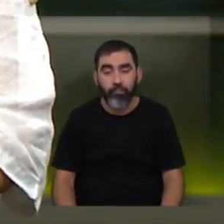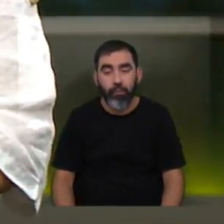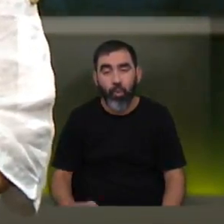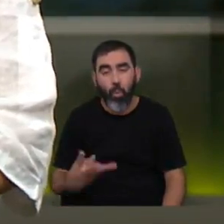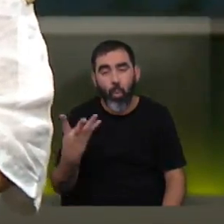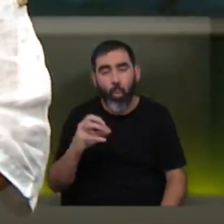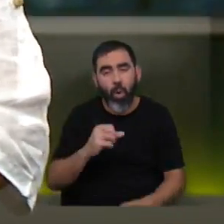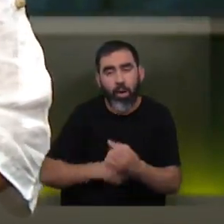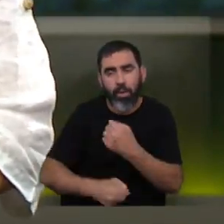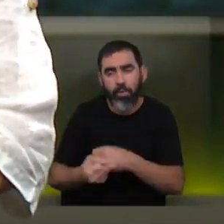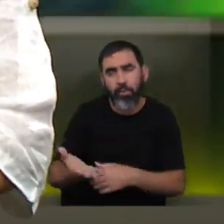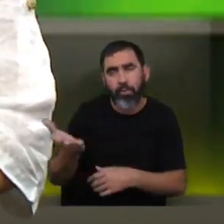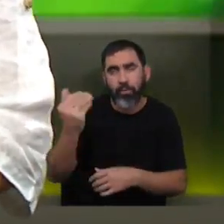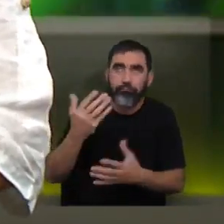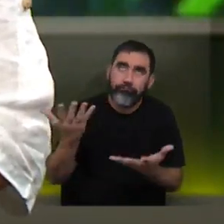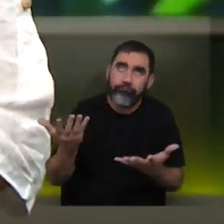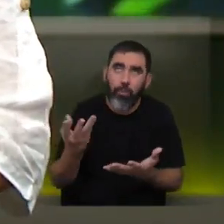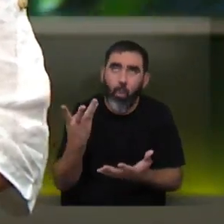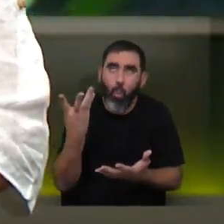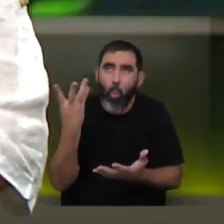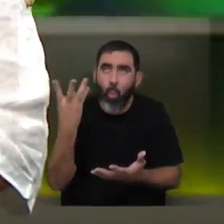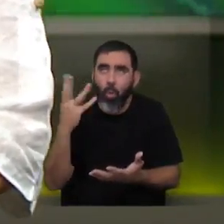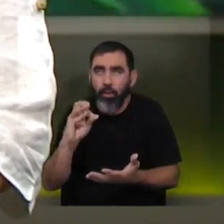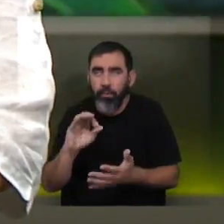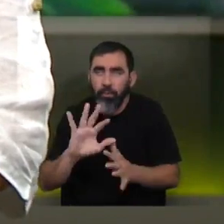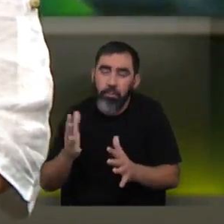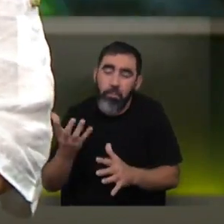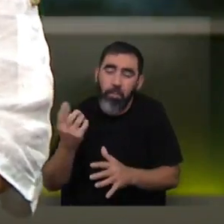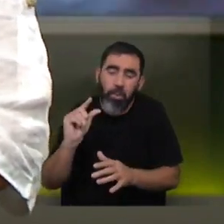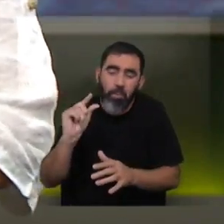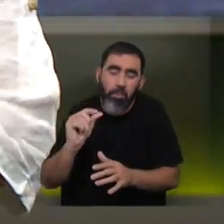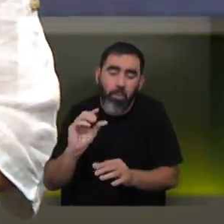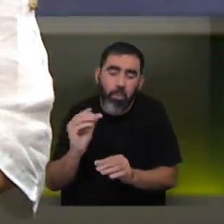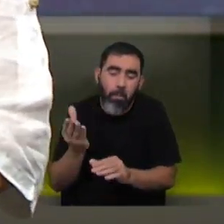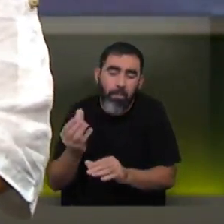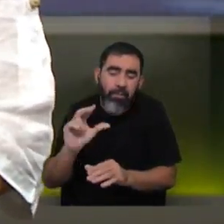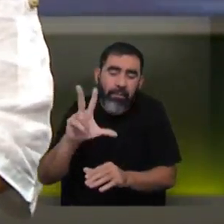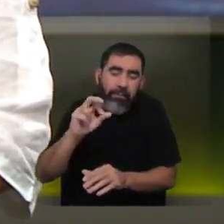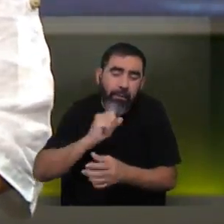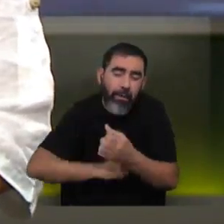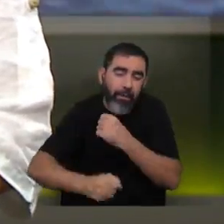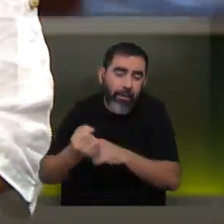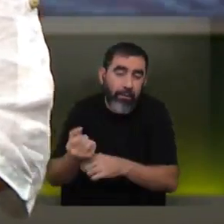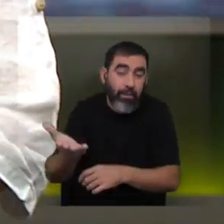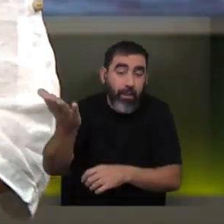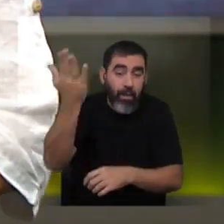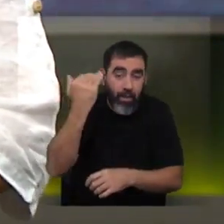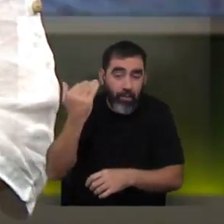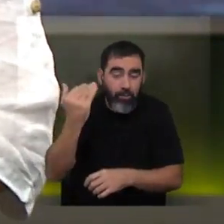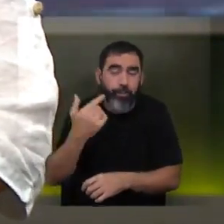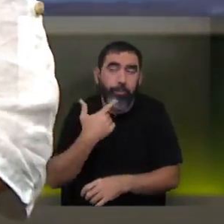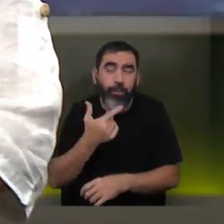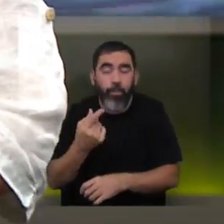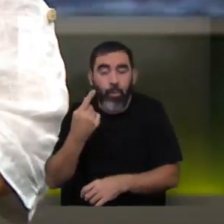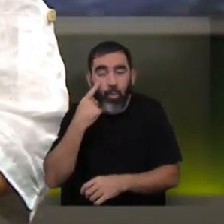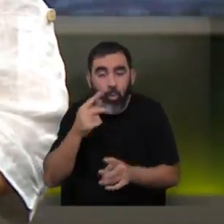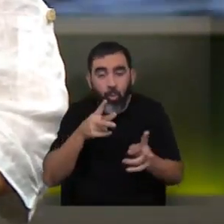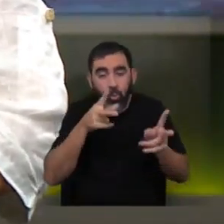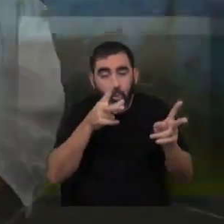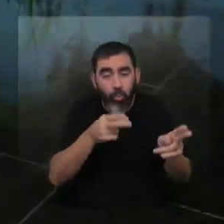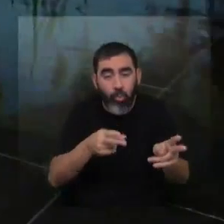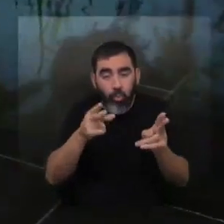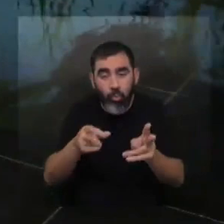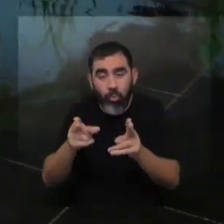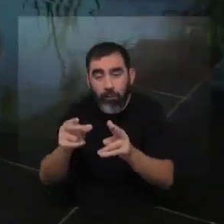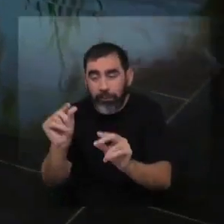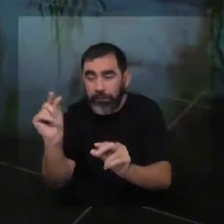40 años, bueno, no sé si 40 ya creo que es un poco mucho en mi caso, pero 30 años, conocer la secuencia de una